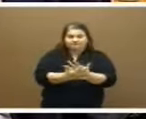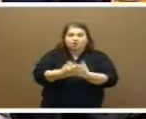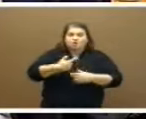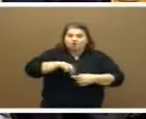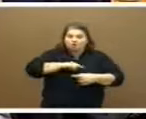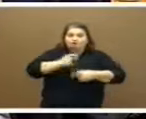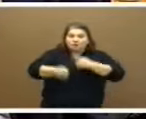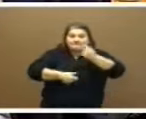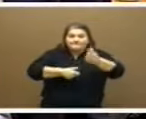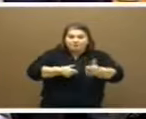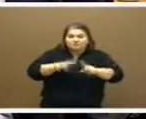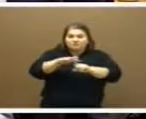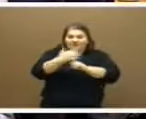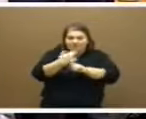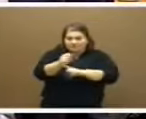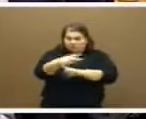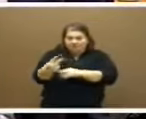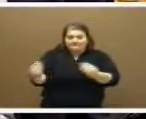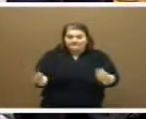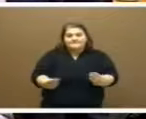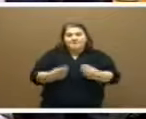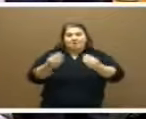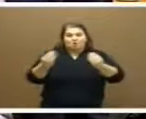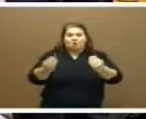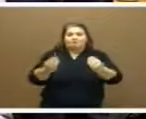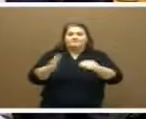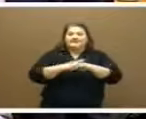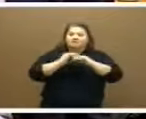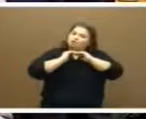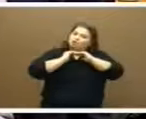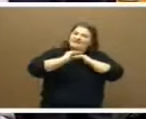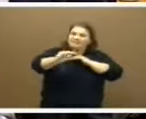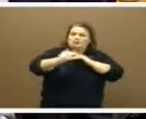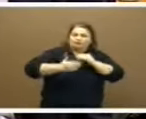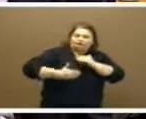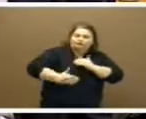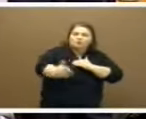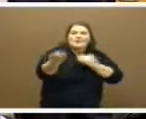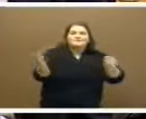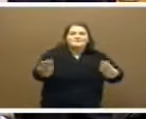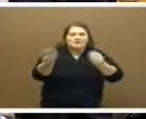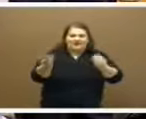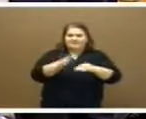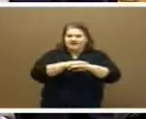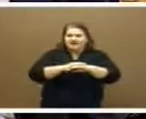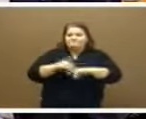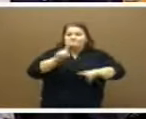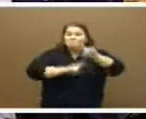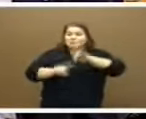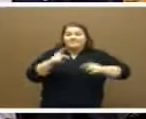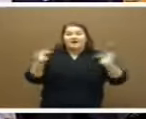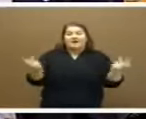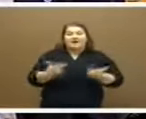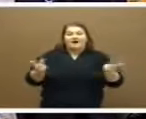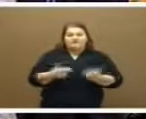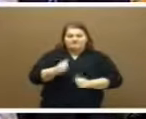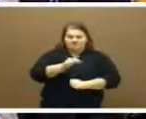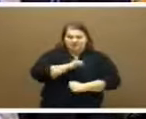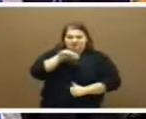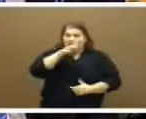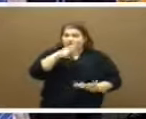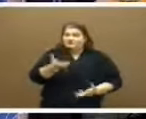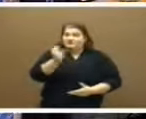empezaremos a ver mejores resultados y resultados más sostenidos en el tiempo que permitan solucionar el grave problema de desempleo